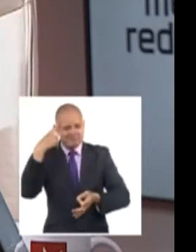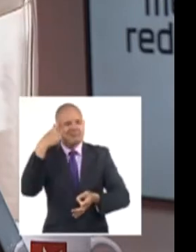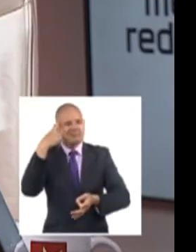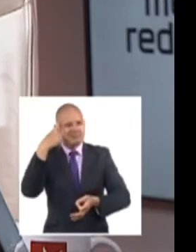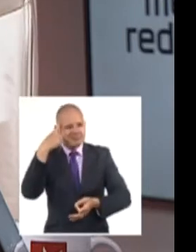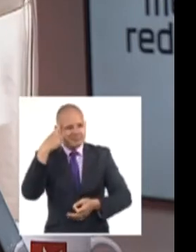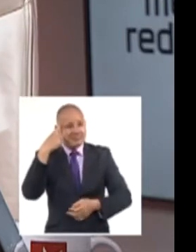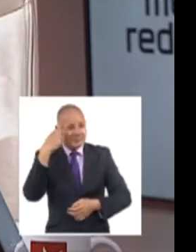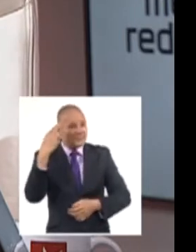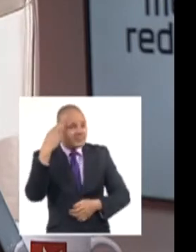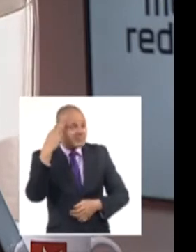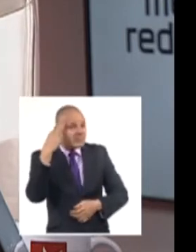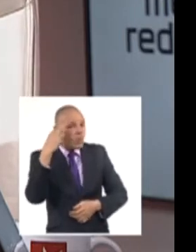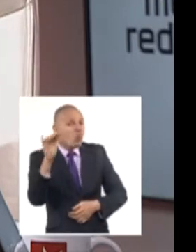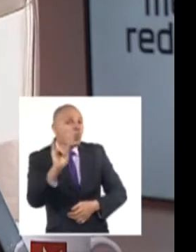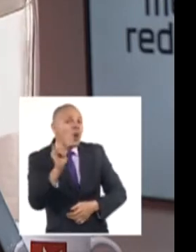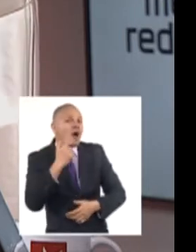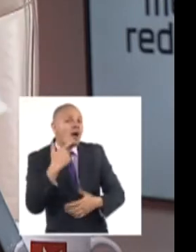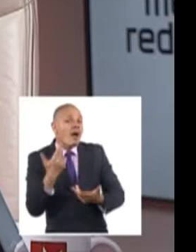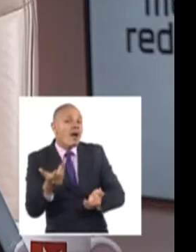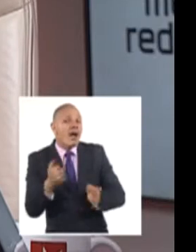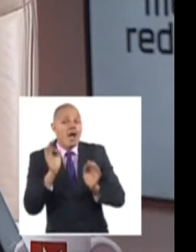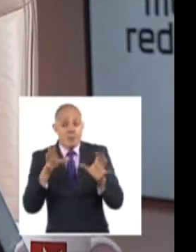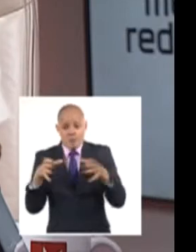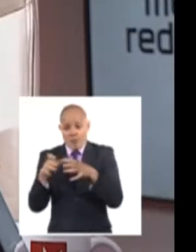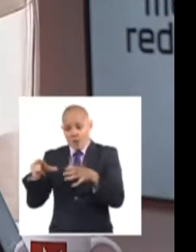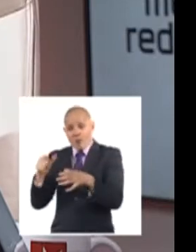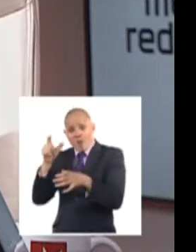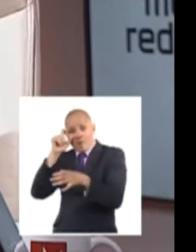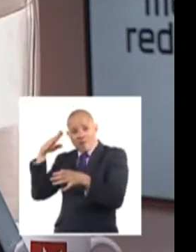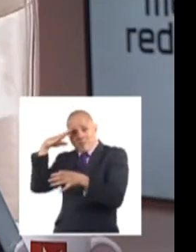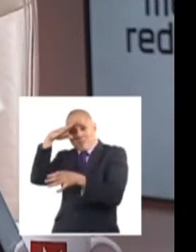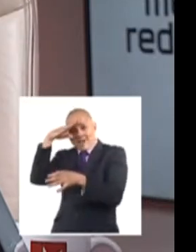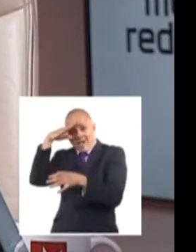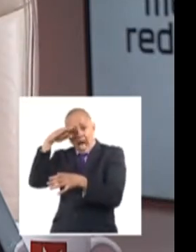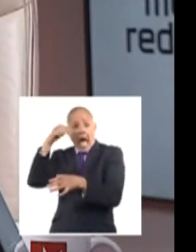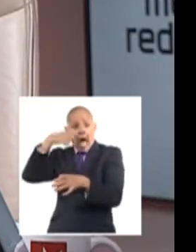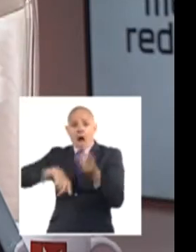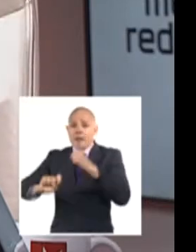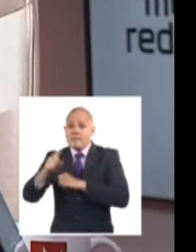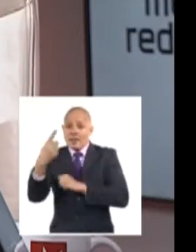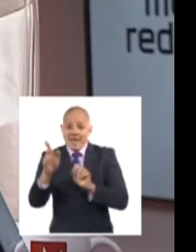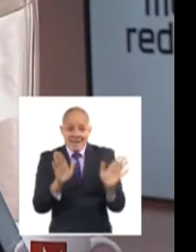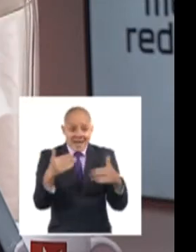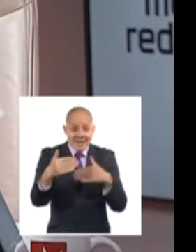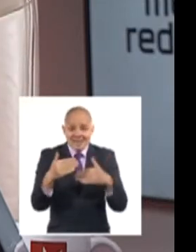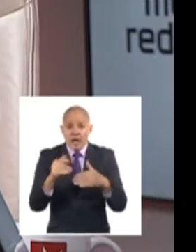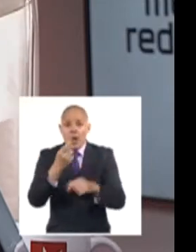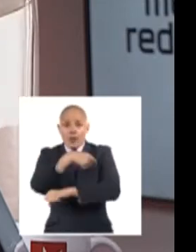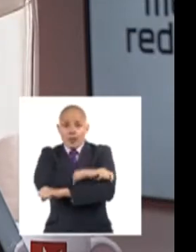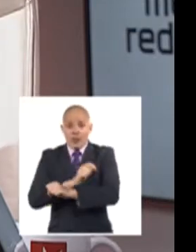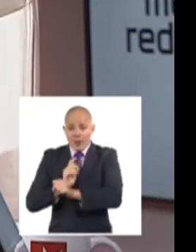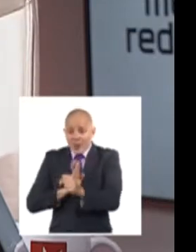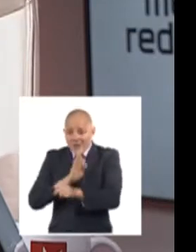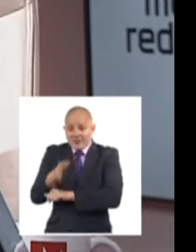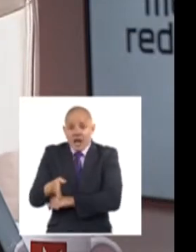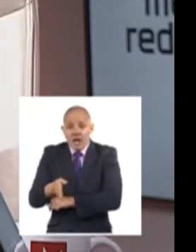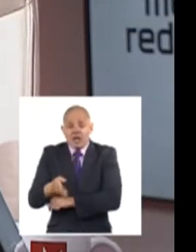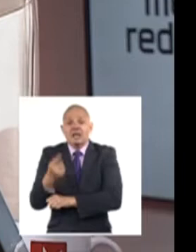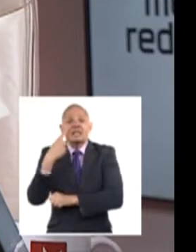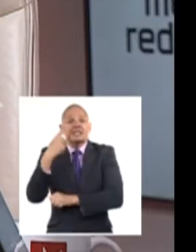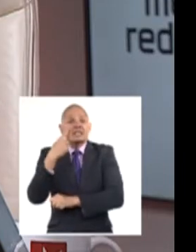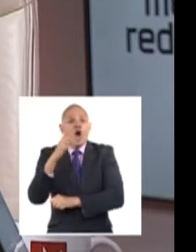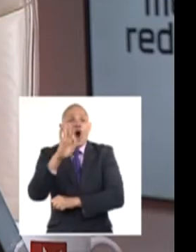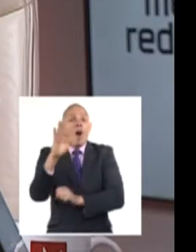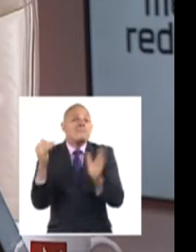votación que tuvo el pacto histórico con un cabo pero en la primera ronda más de 40 por ciento de los votos en más de 8 millones de votos